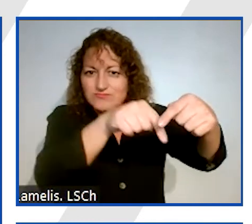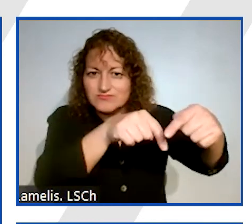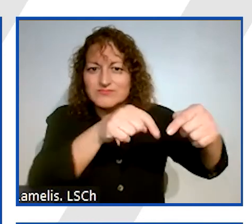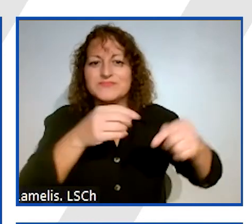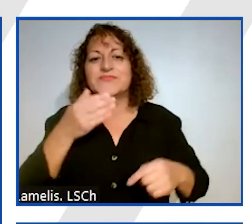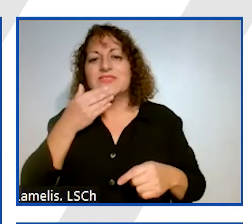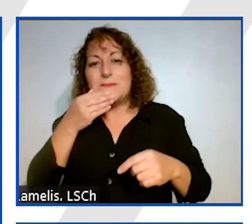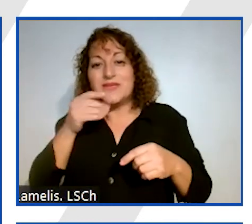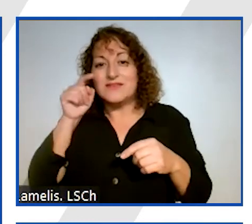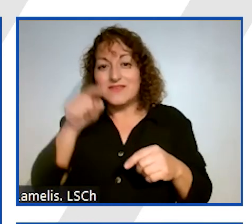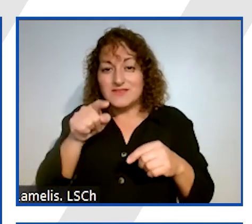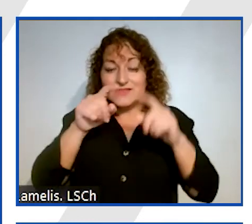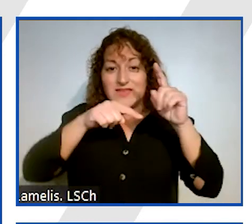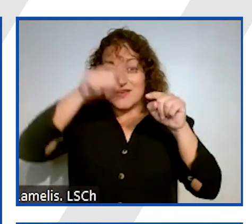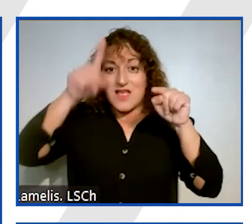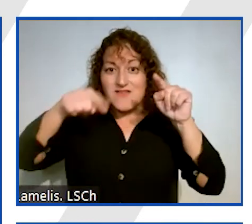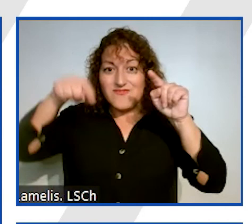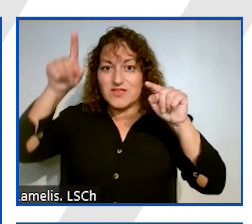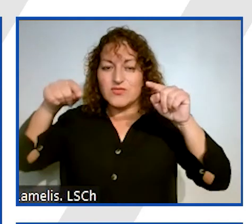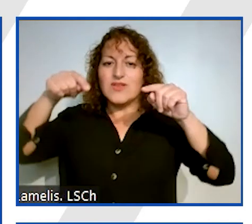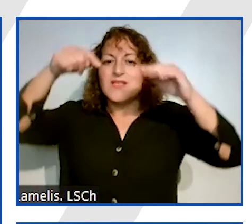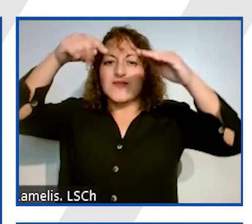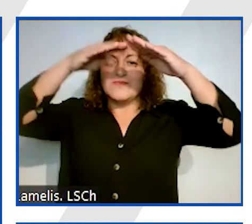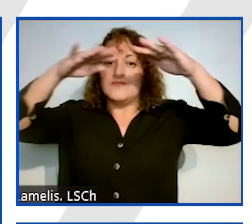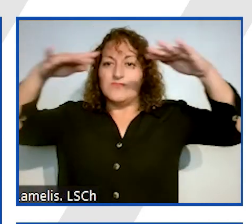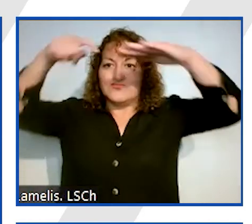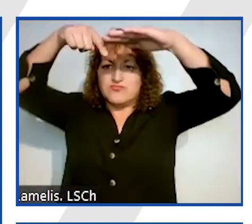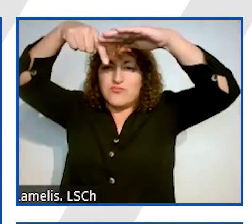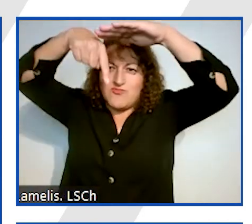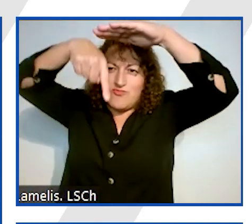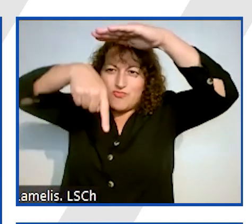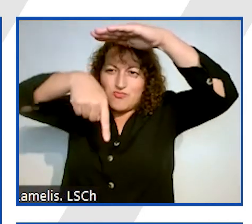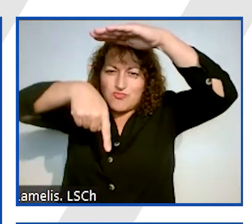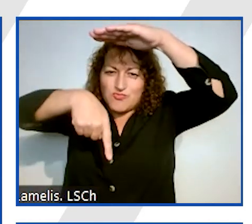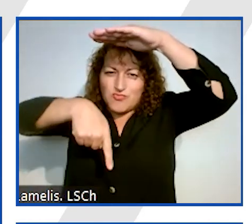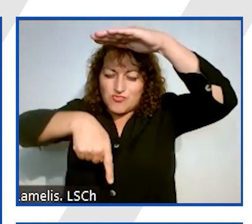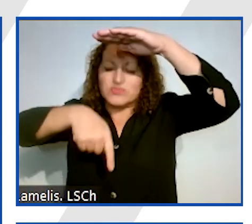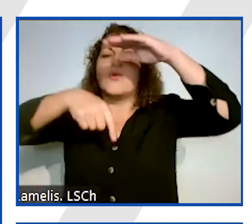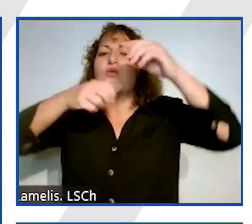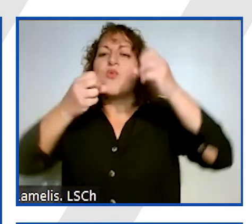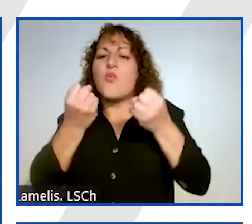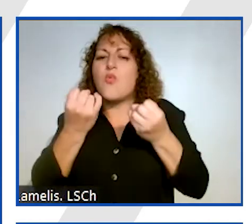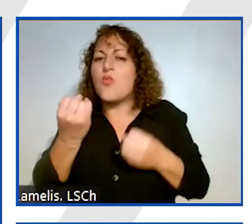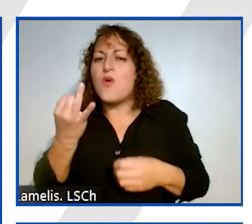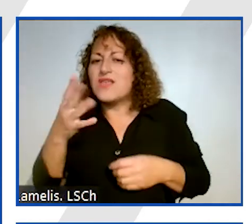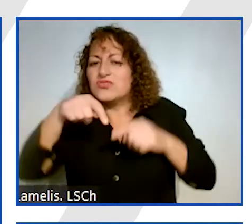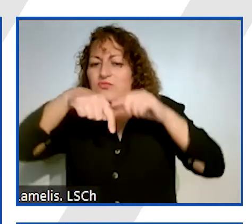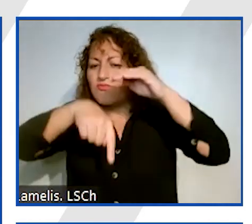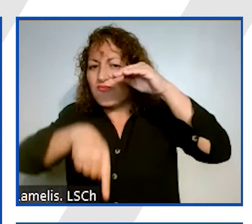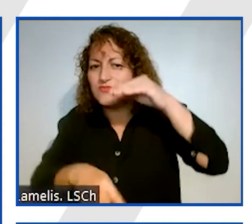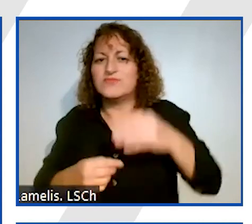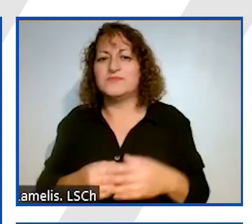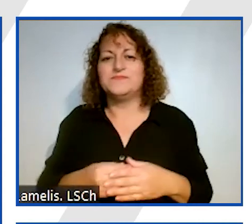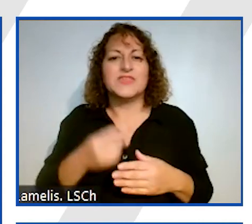como lo muestra este gráfico, los perfiles de profundidad, cómo uso el hábitat. Y si se dan cuenta, ahí se ve básicamente